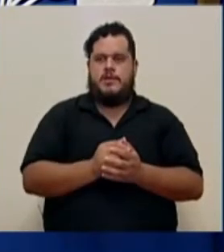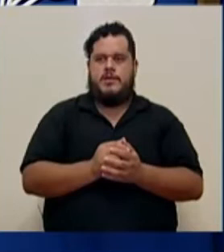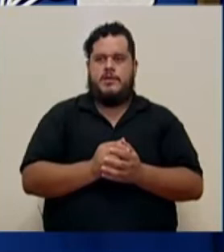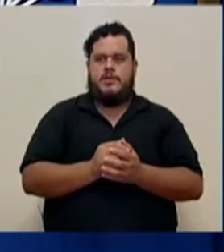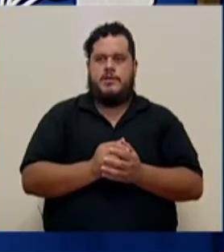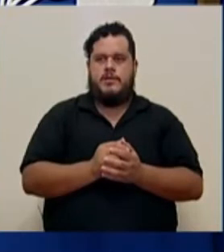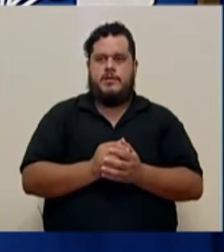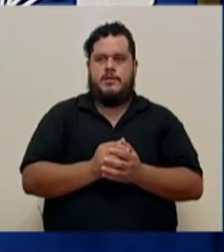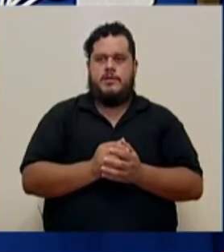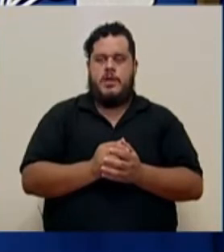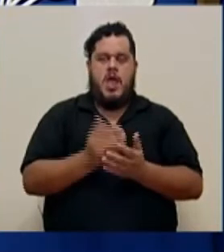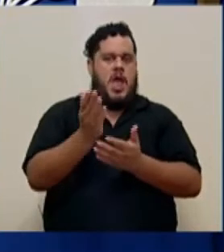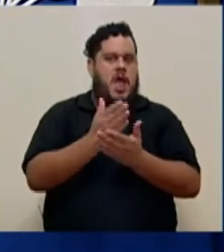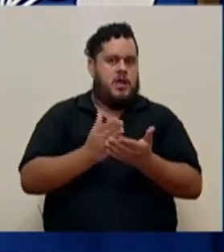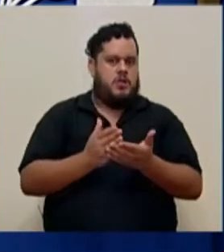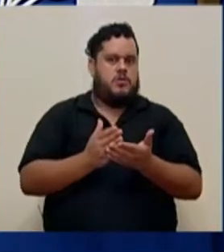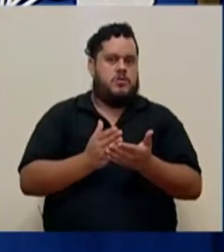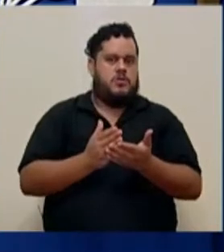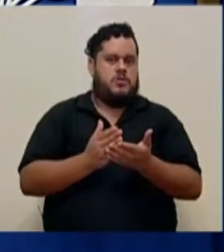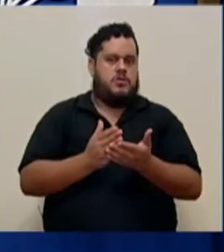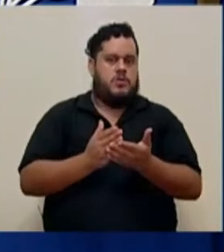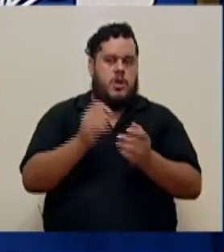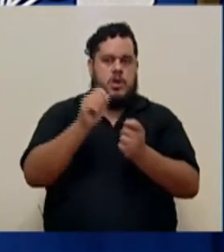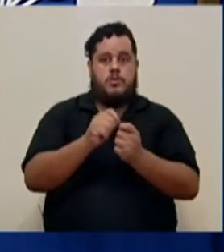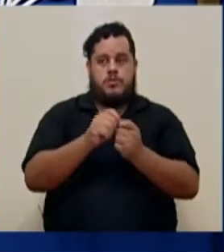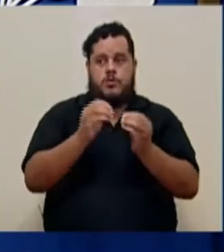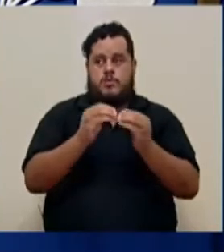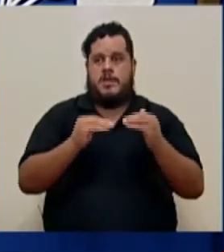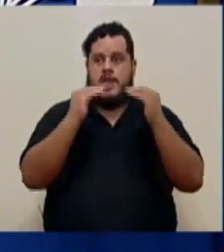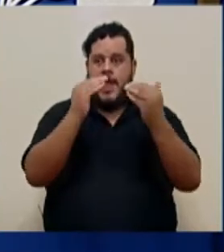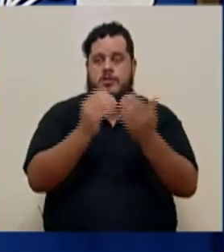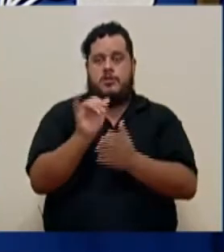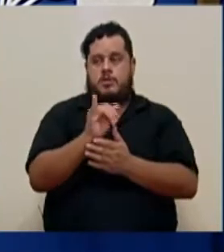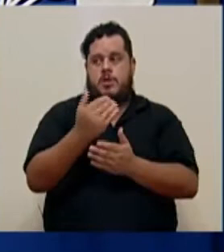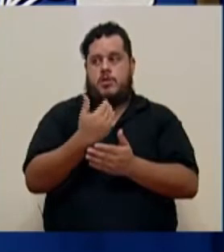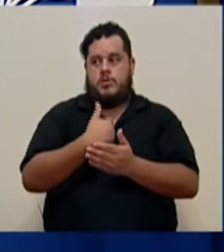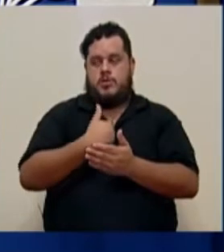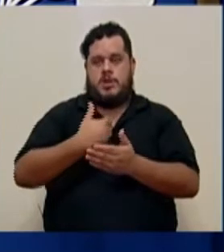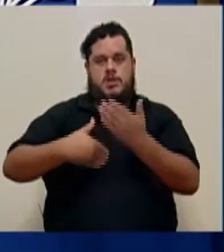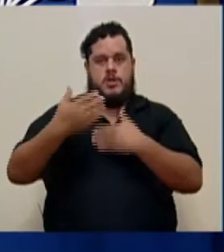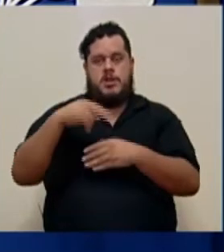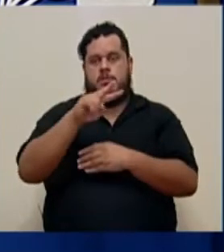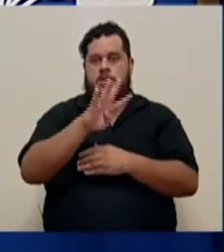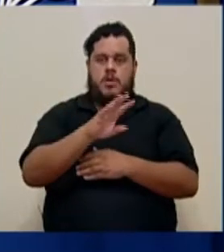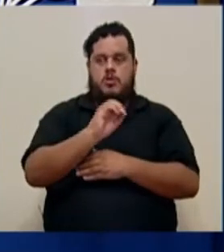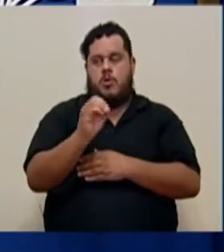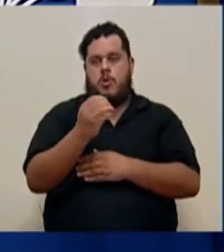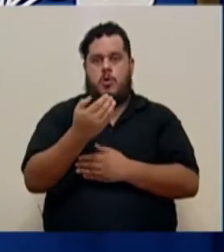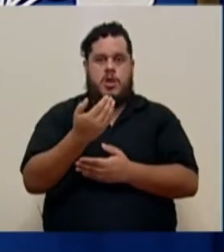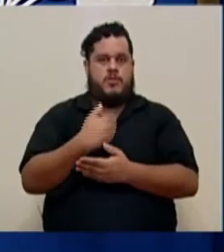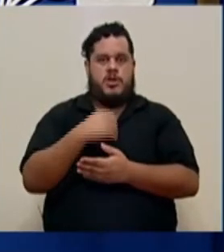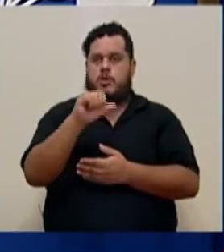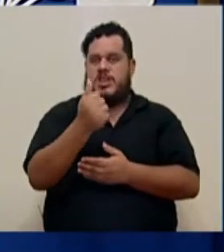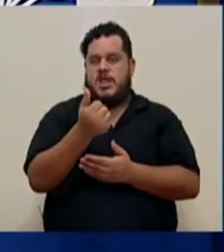obviamente con algunos puntos, ¿verdad?, más altos, como cuando hemos tenido 24 o cuando hemos tenido, por